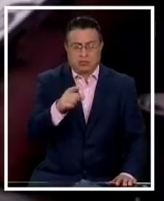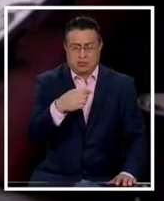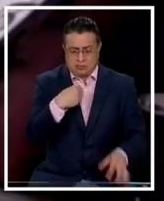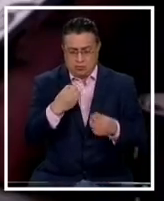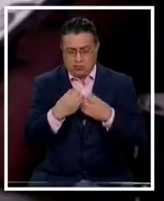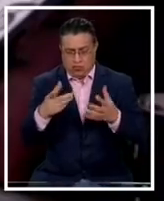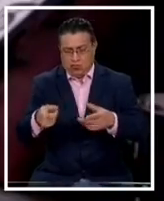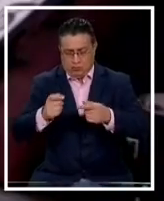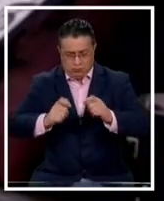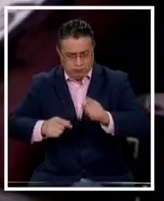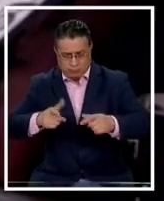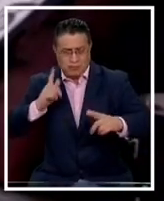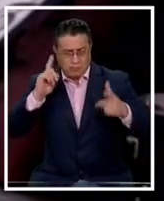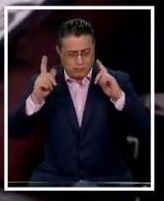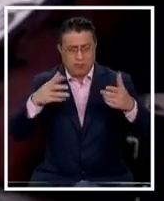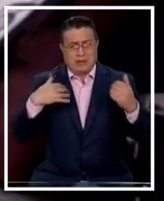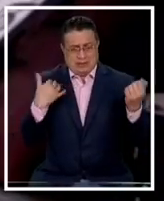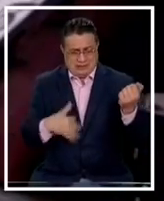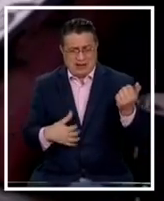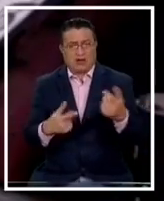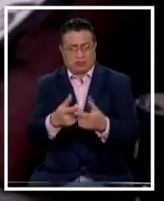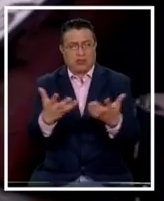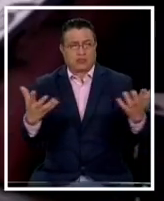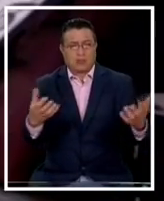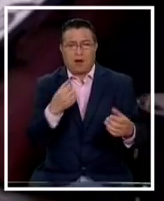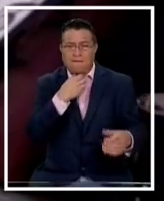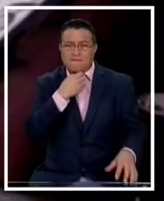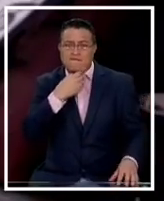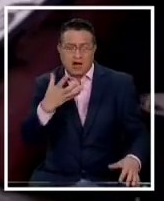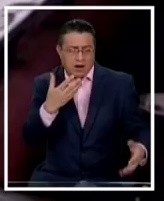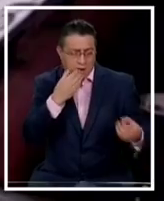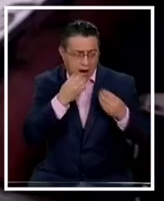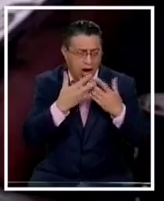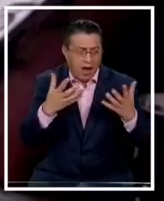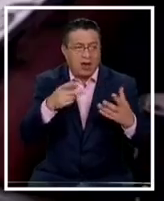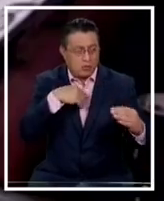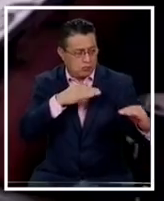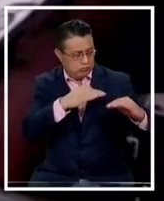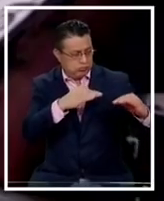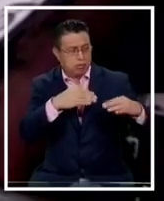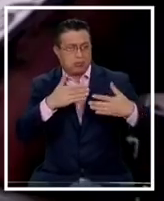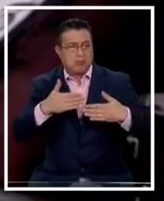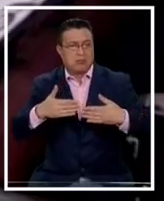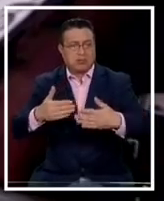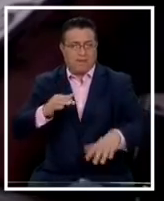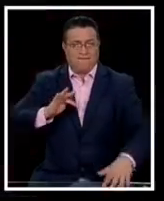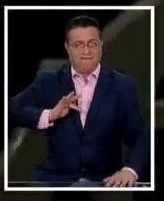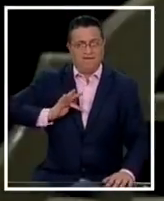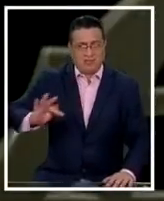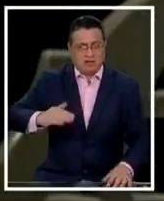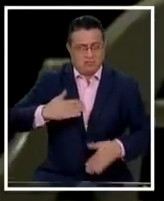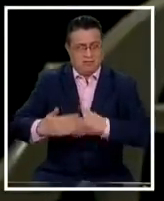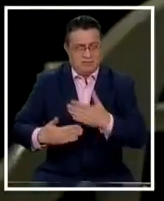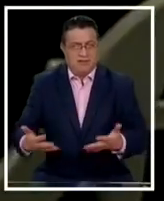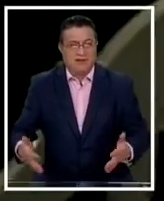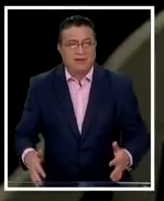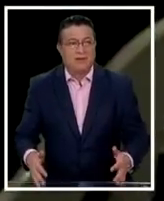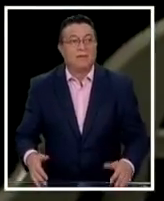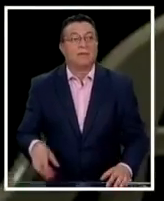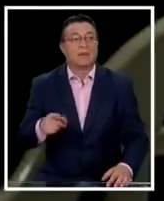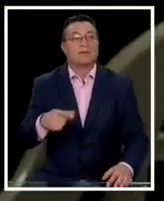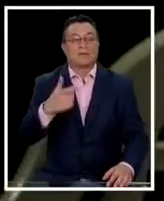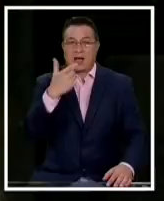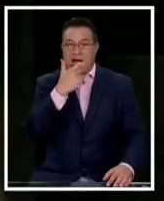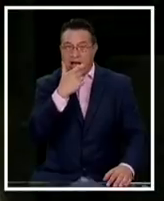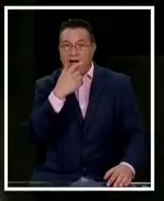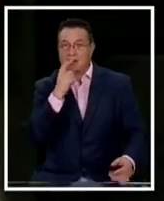manera de tocar así tan brutal la guitarra, por supuesto que rompemos y vamos camino a un feminismo. De ironía y delicado humor